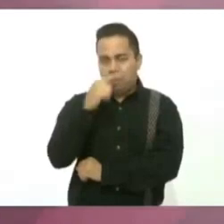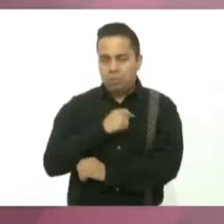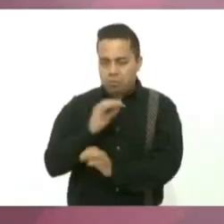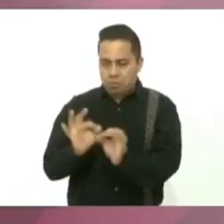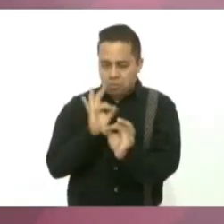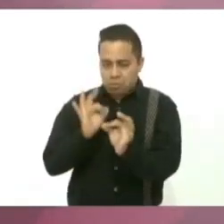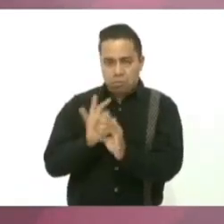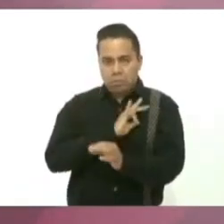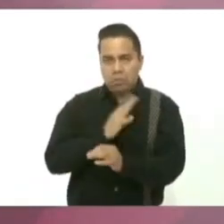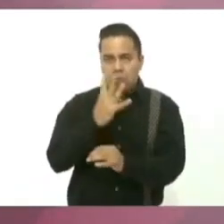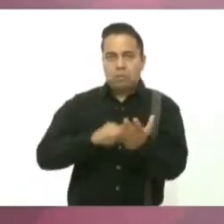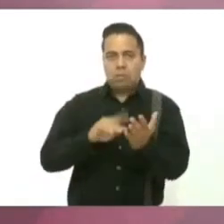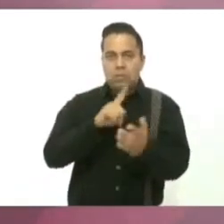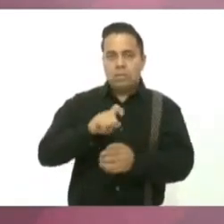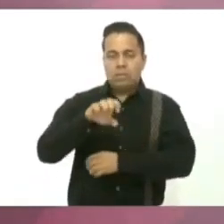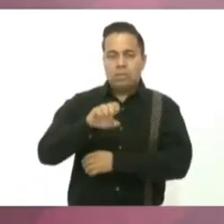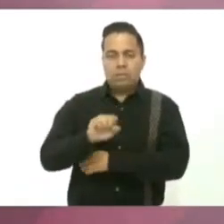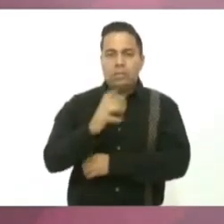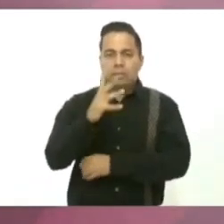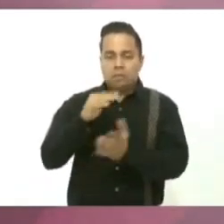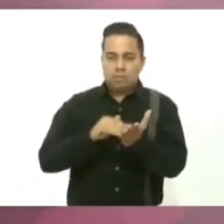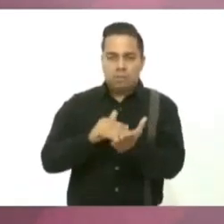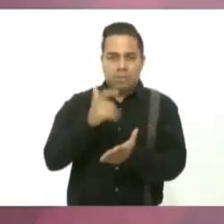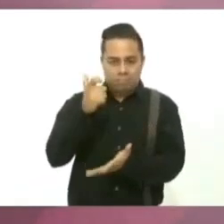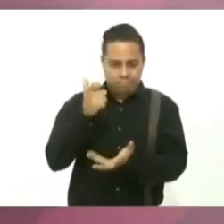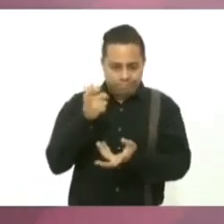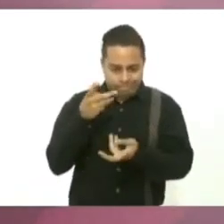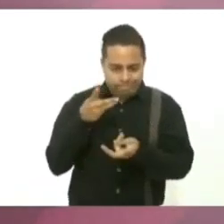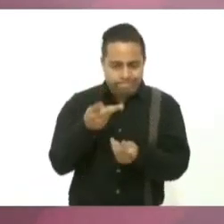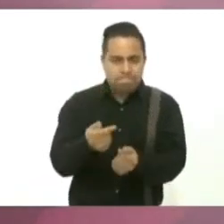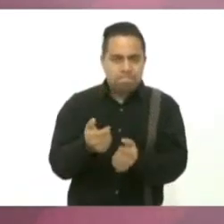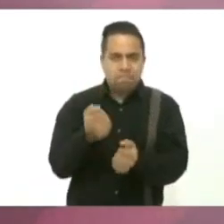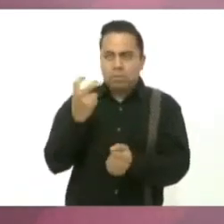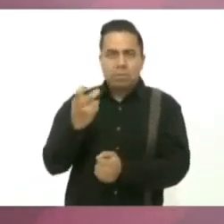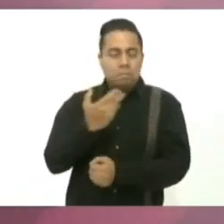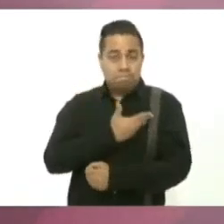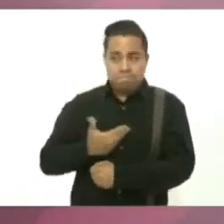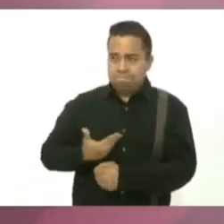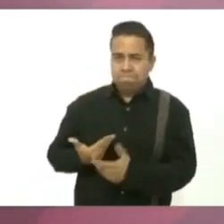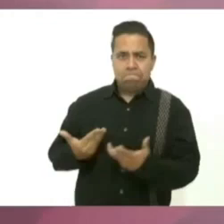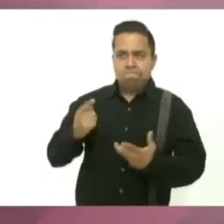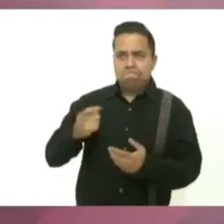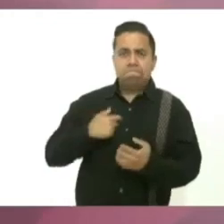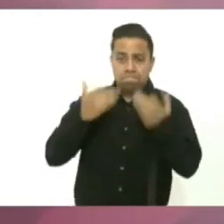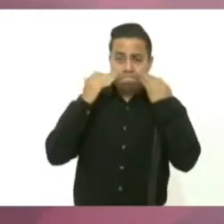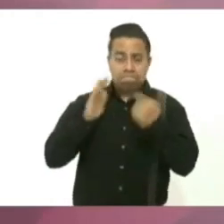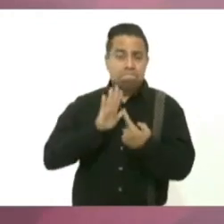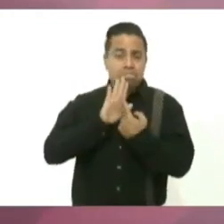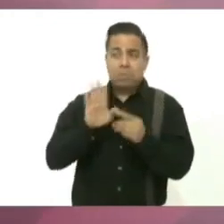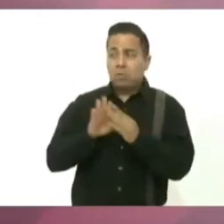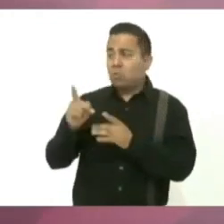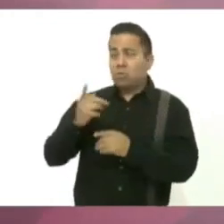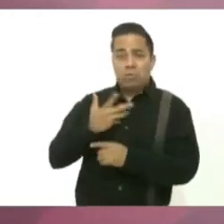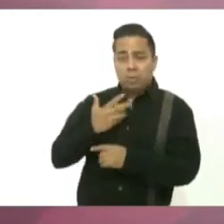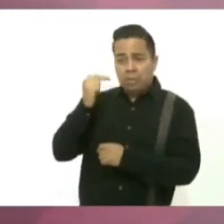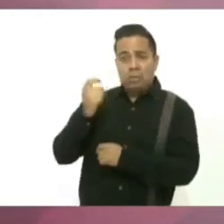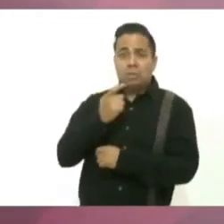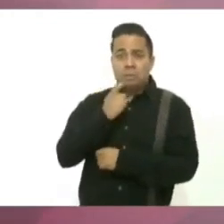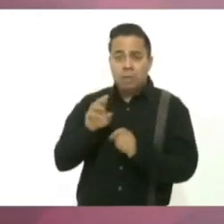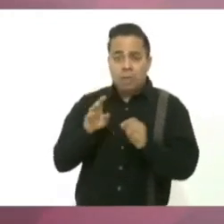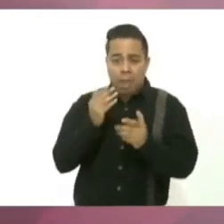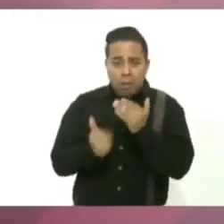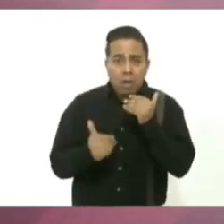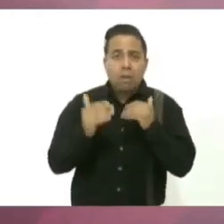de 4.165 millones de pesos. Con esto, presidente, demostramos, como usted dice, que la